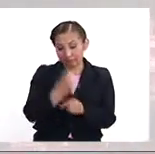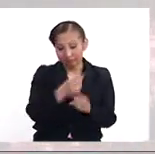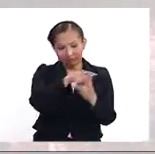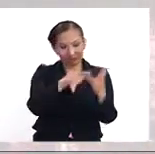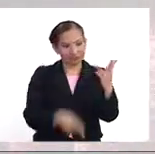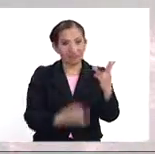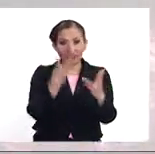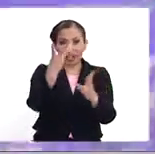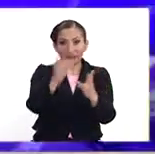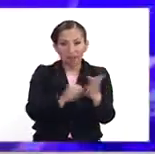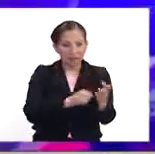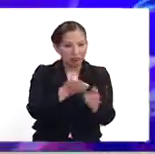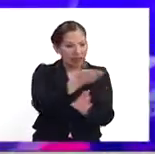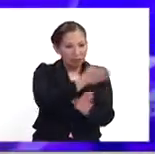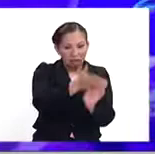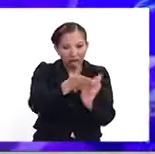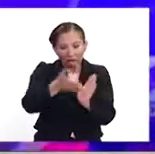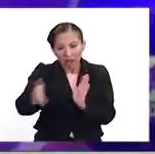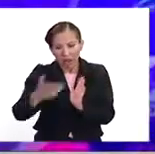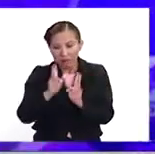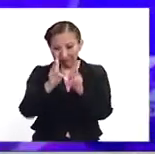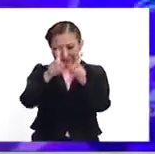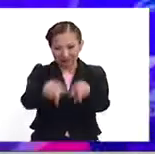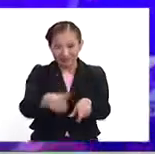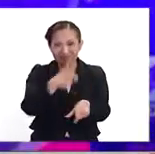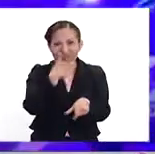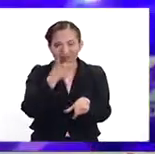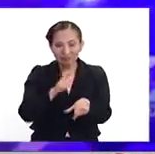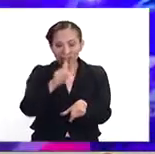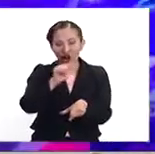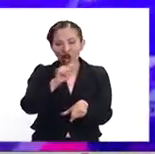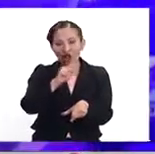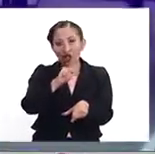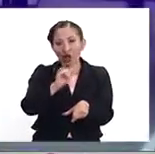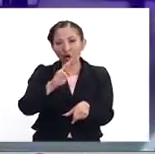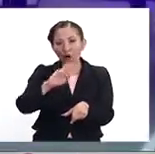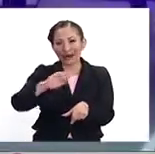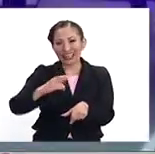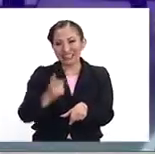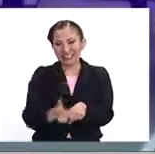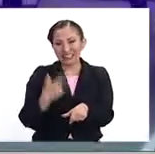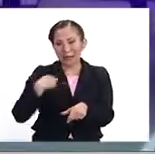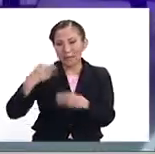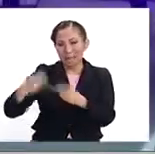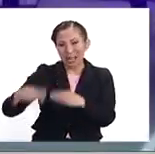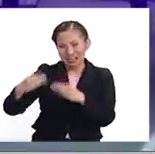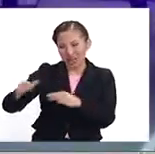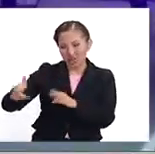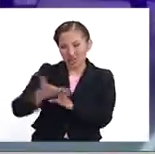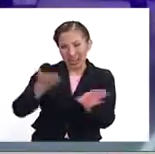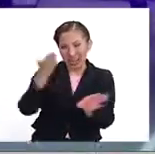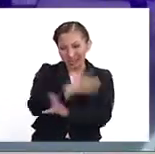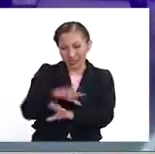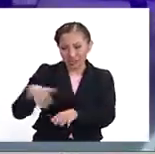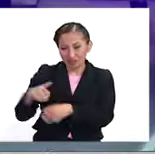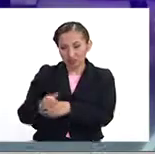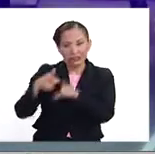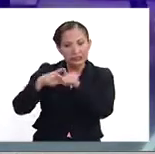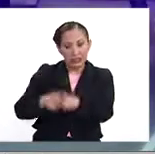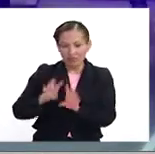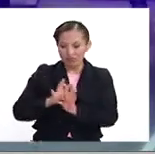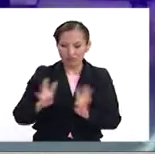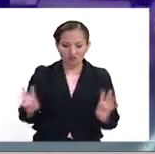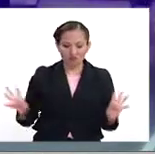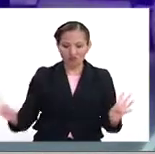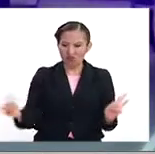menos de 3 meses. La zona del puente de Londres, London Bridge, y del mercado de Borough, donde sucedieron los ataques, continúa acordonada